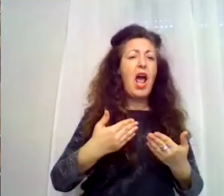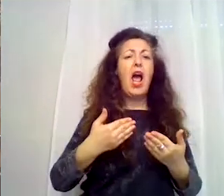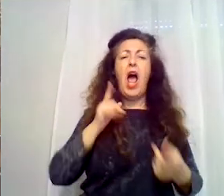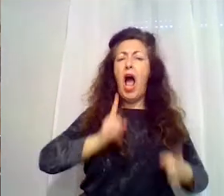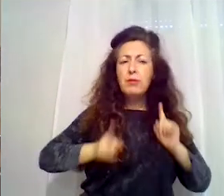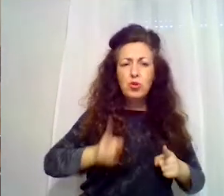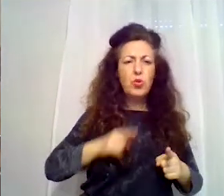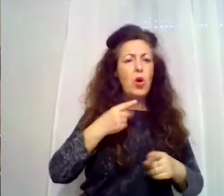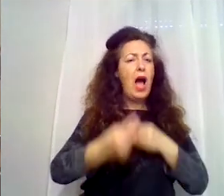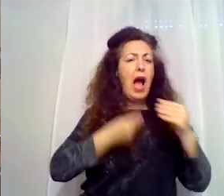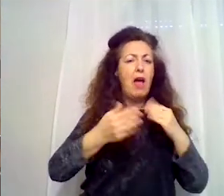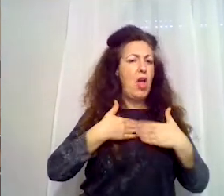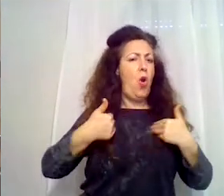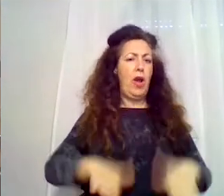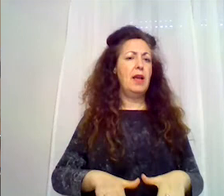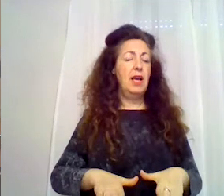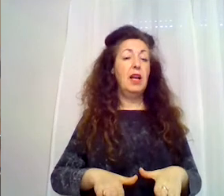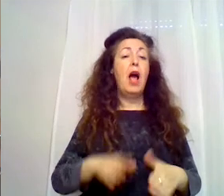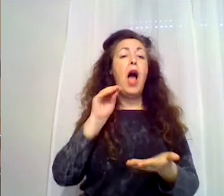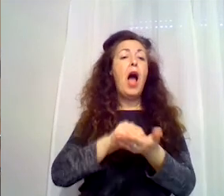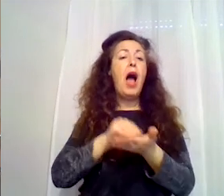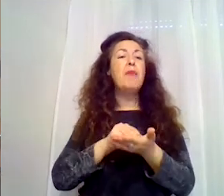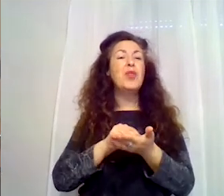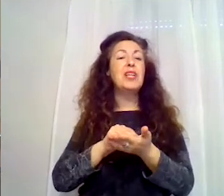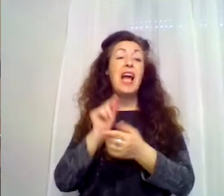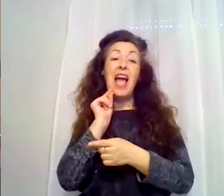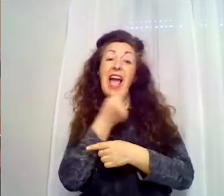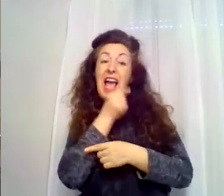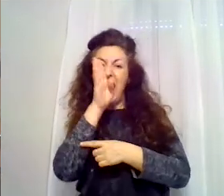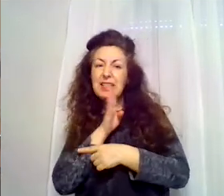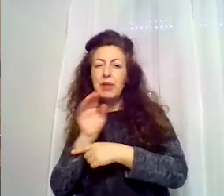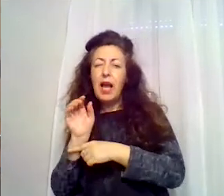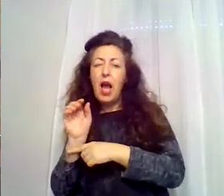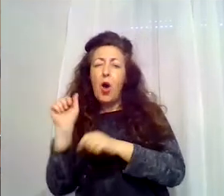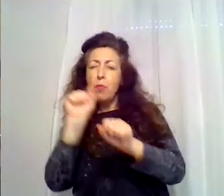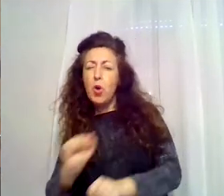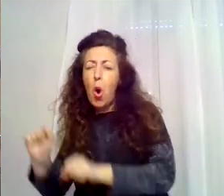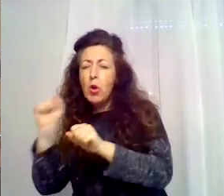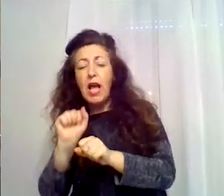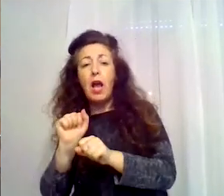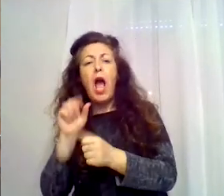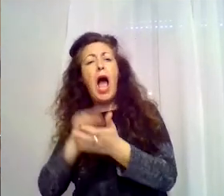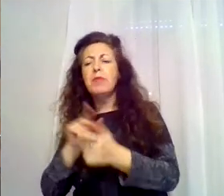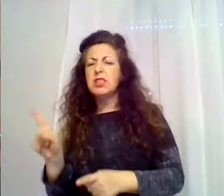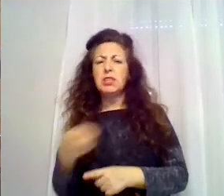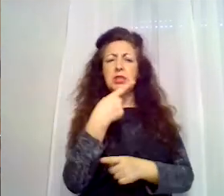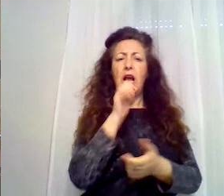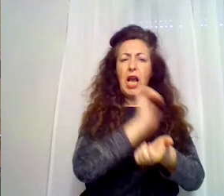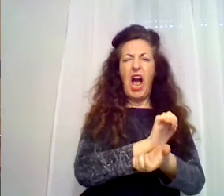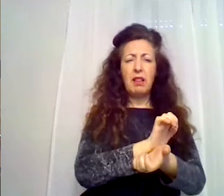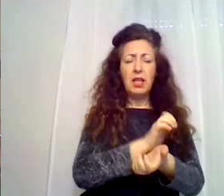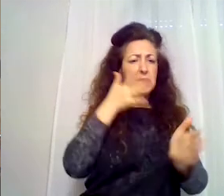haga en ningún caso, porque estaría usted cometiendo una gaffe histórica verdaderamente terrible. No lo traiga